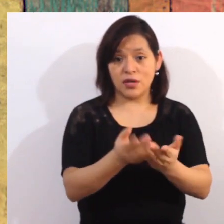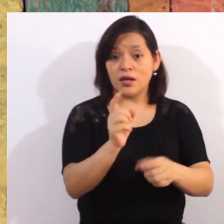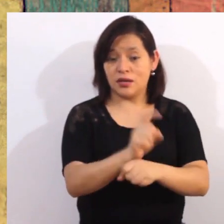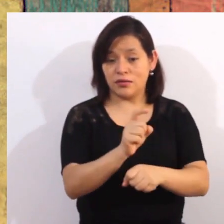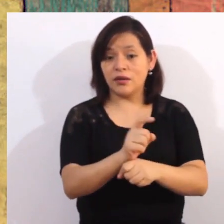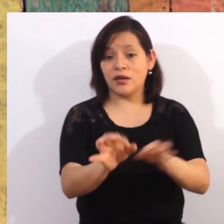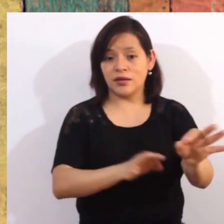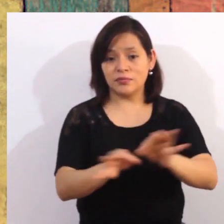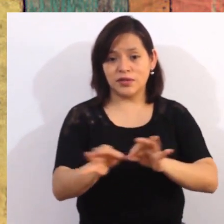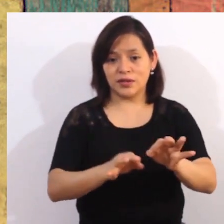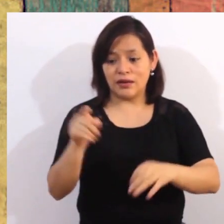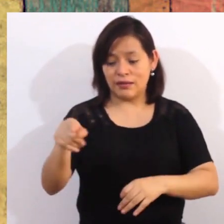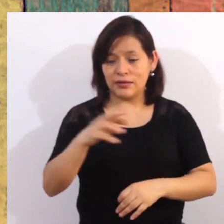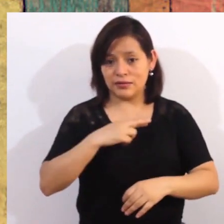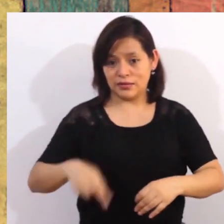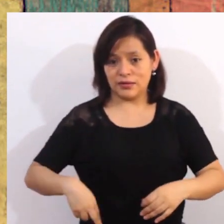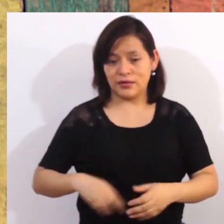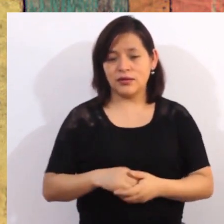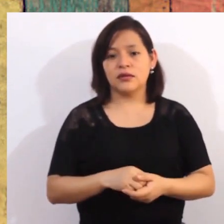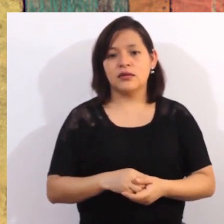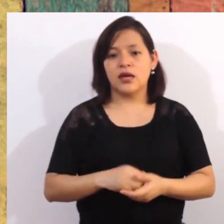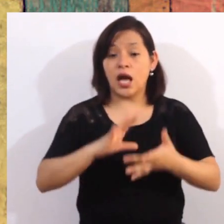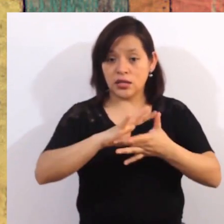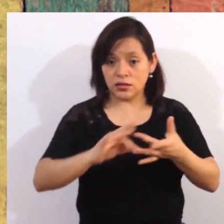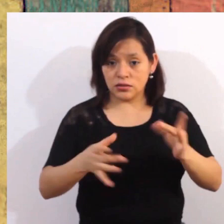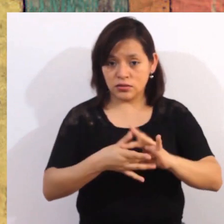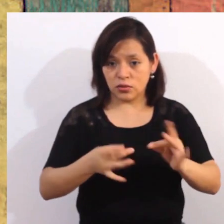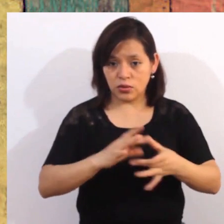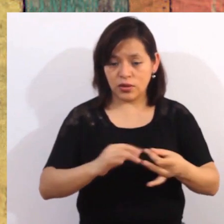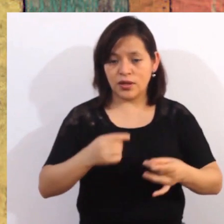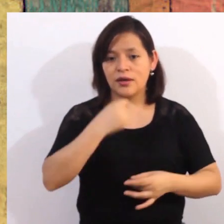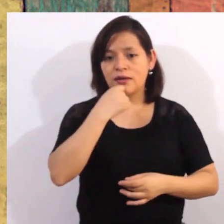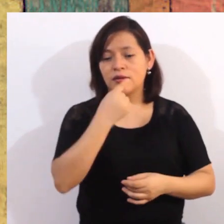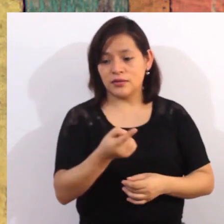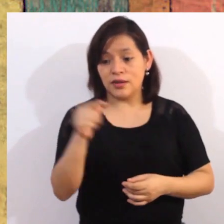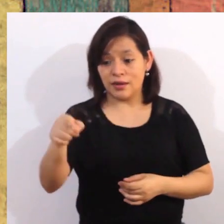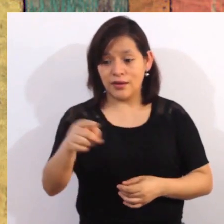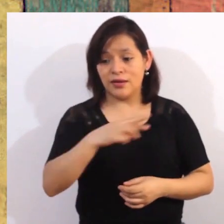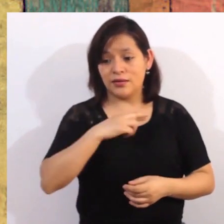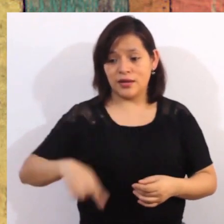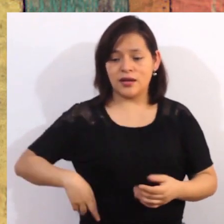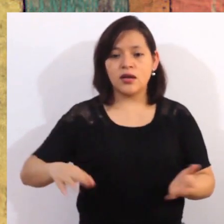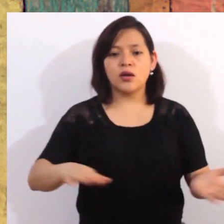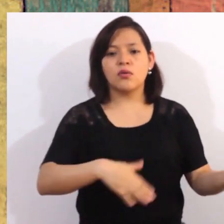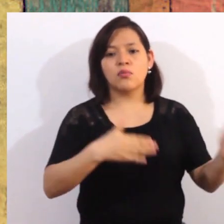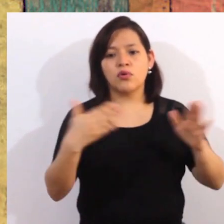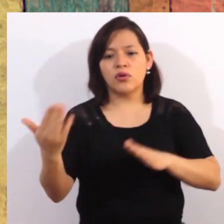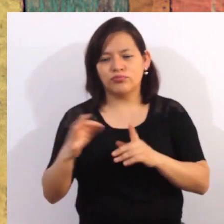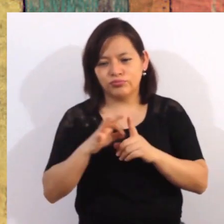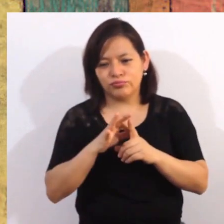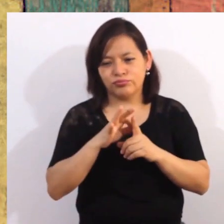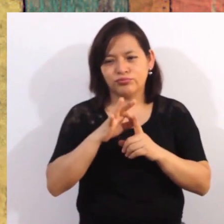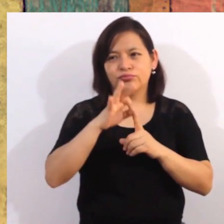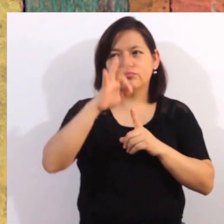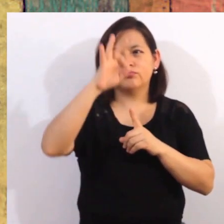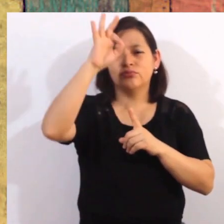historia universal nos indica de que este rey Alejandro murió con fiebre como efecto de una borrachera en